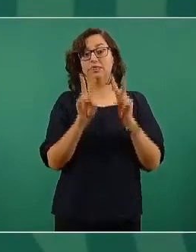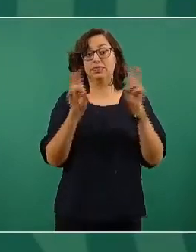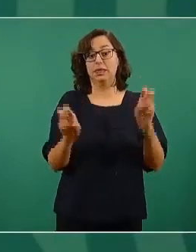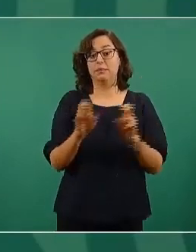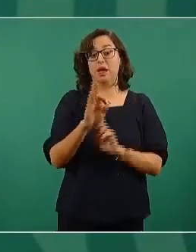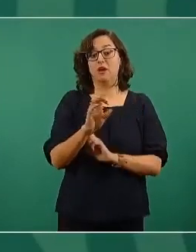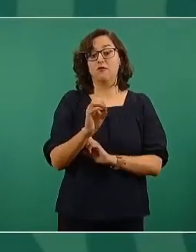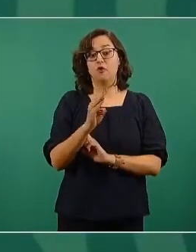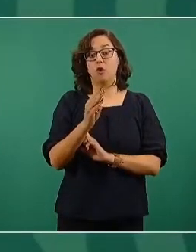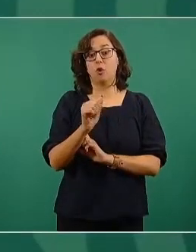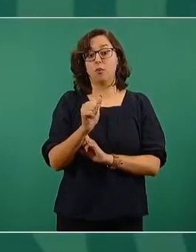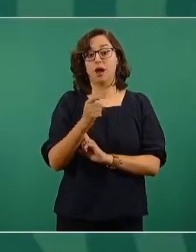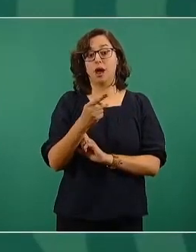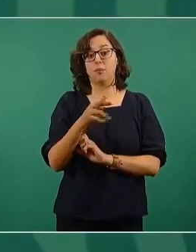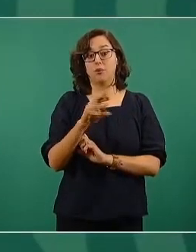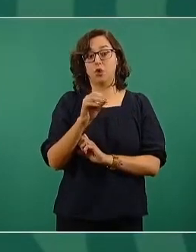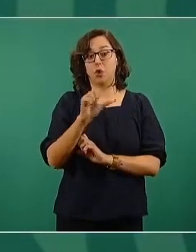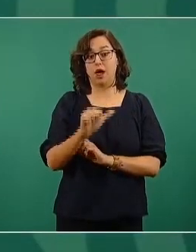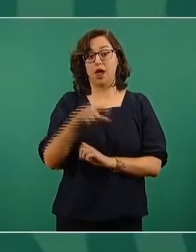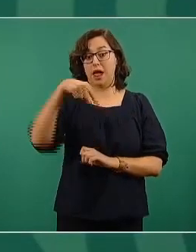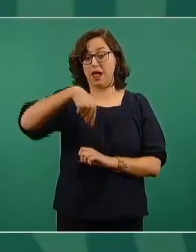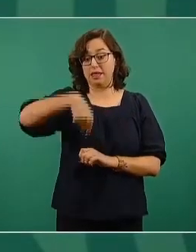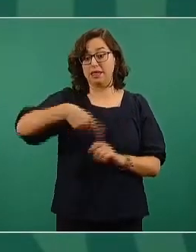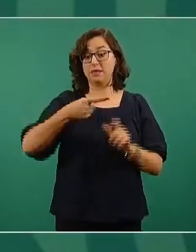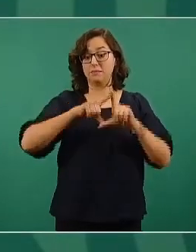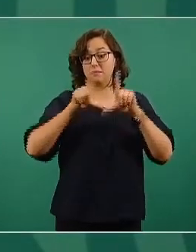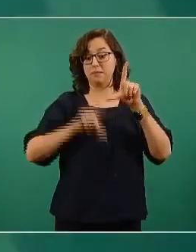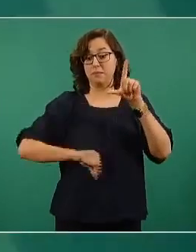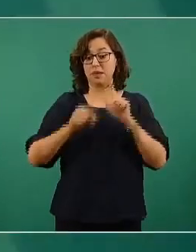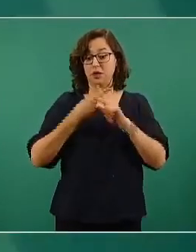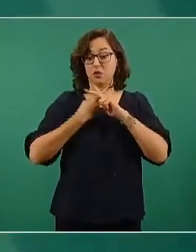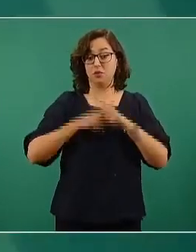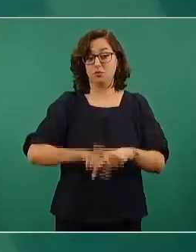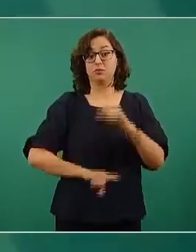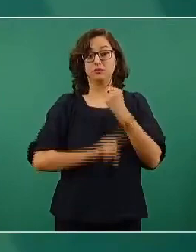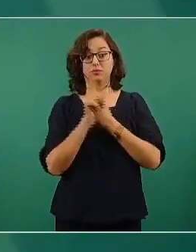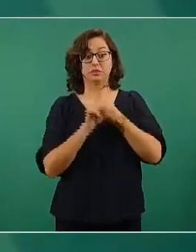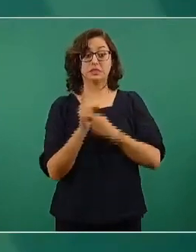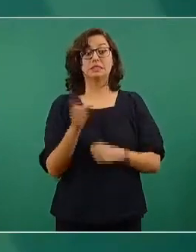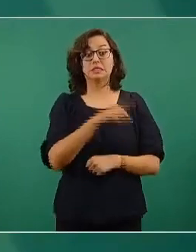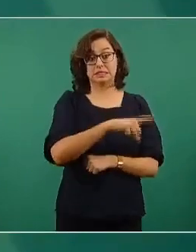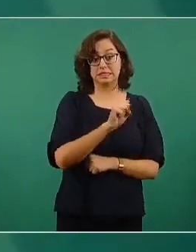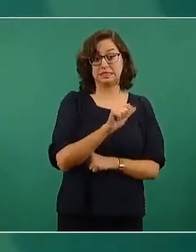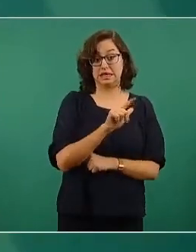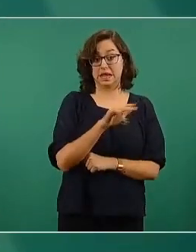La crisis se origina en México, la origina Salinas.